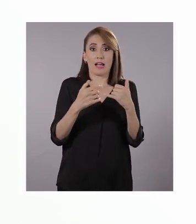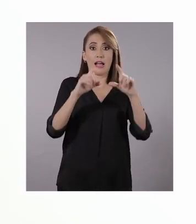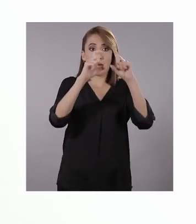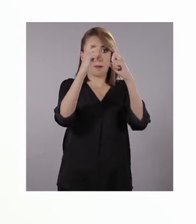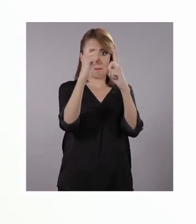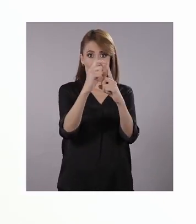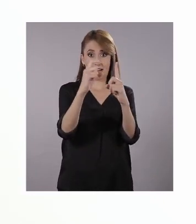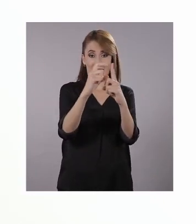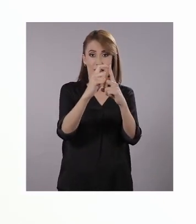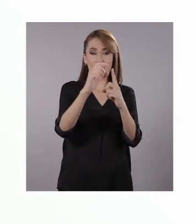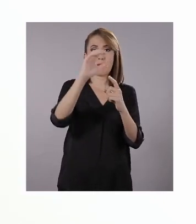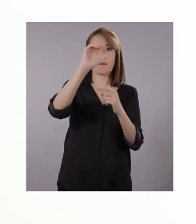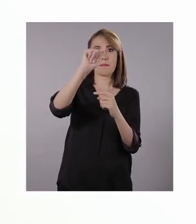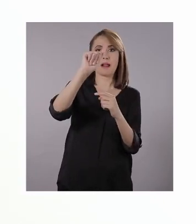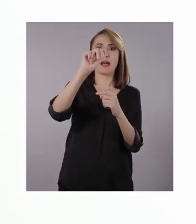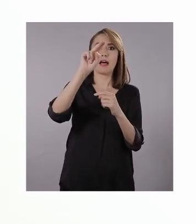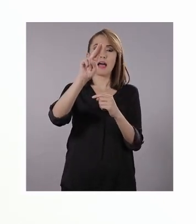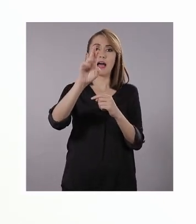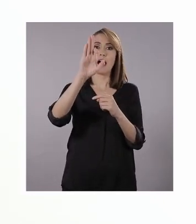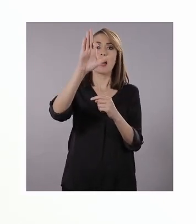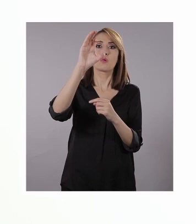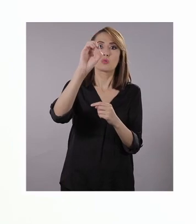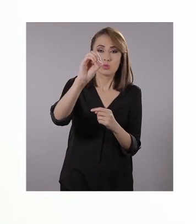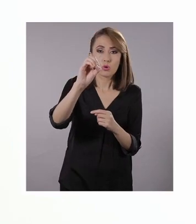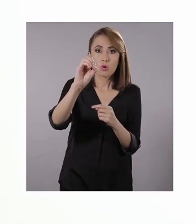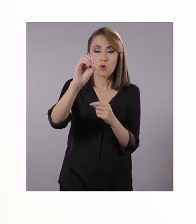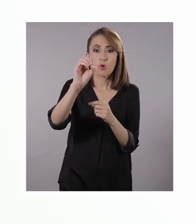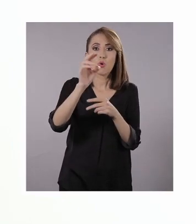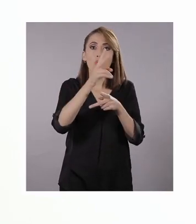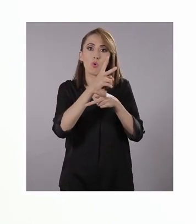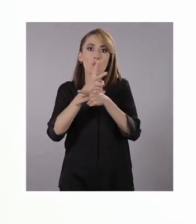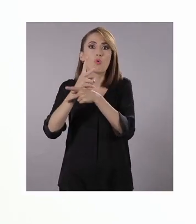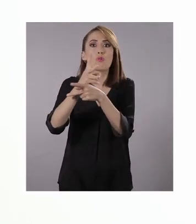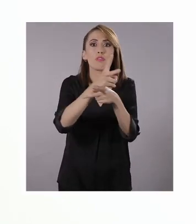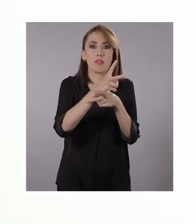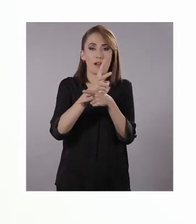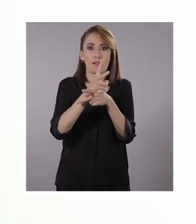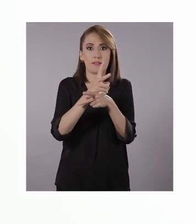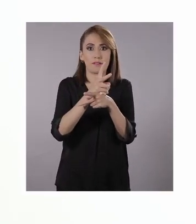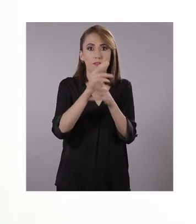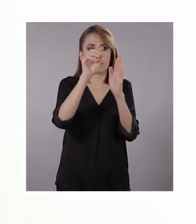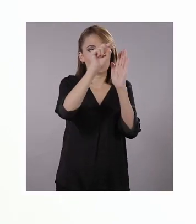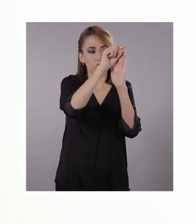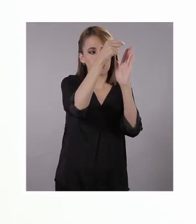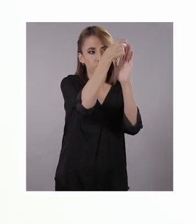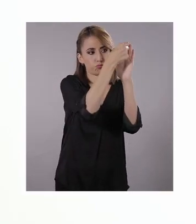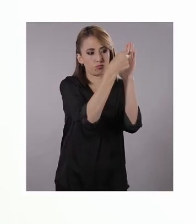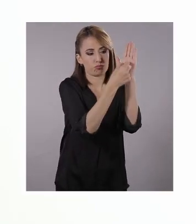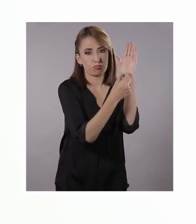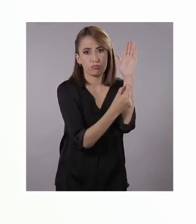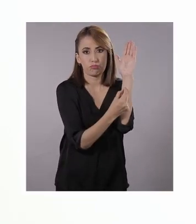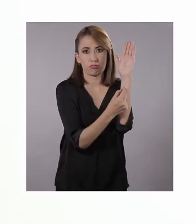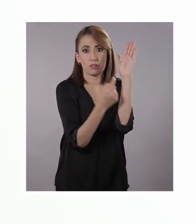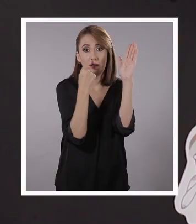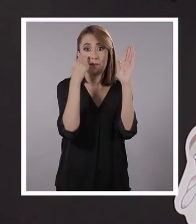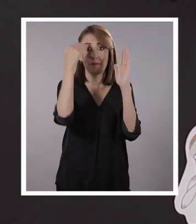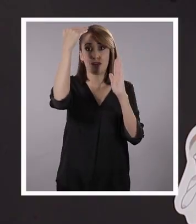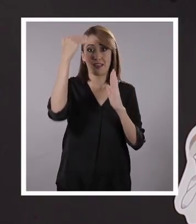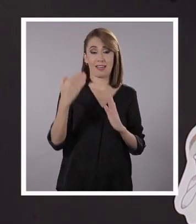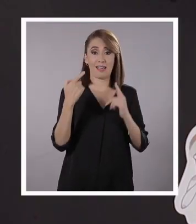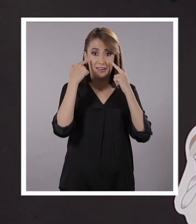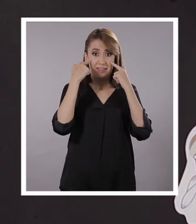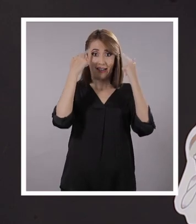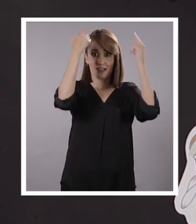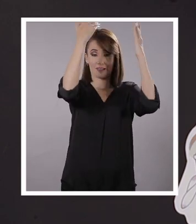autocuidado, vamos a utilizarla en un acróstico. Sí, para eso vamos a tener que utilizar